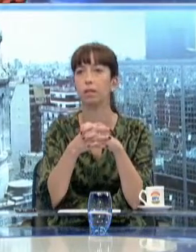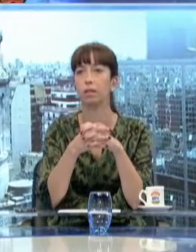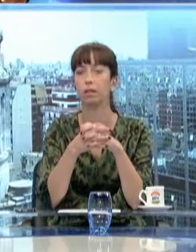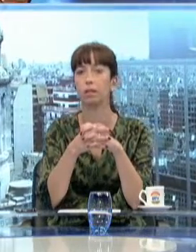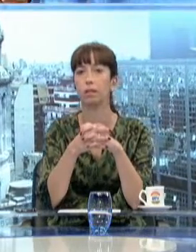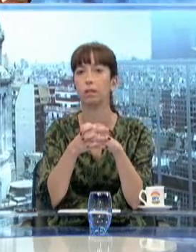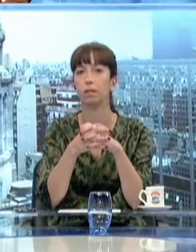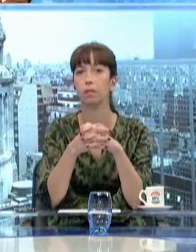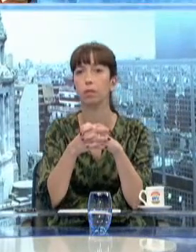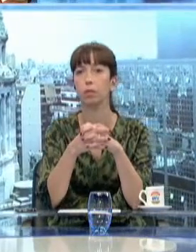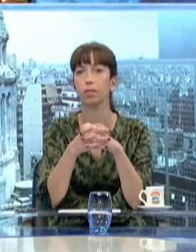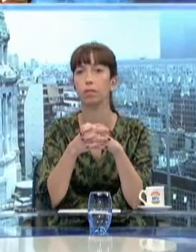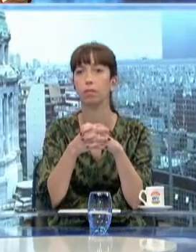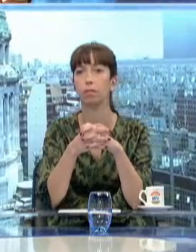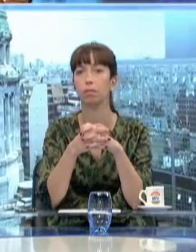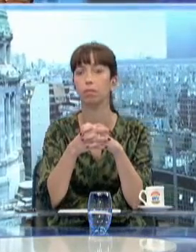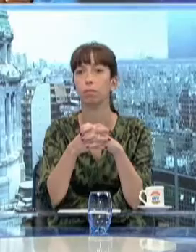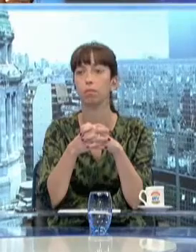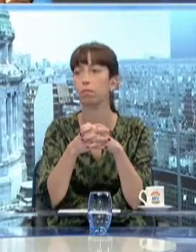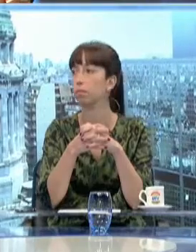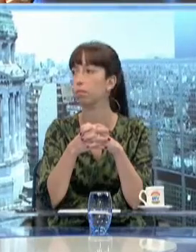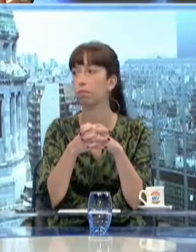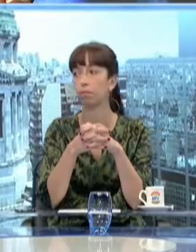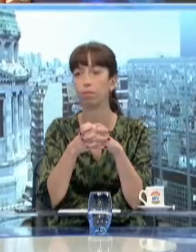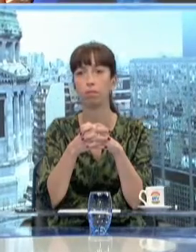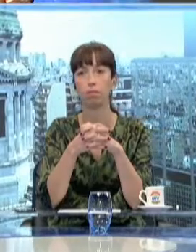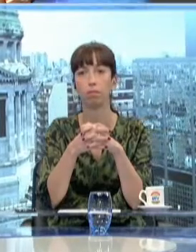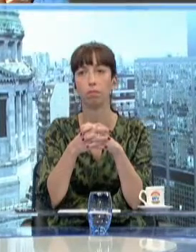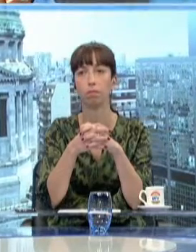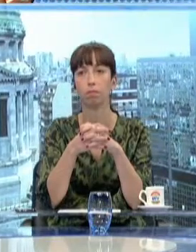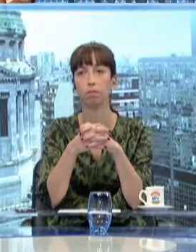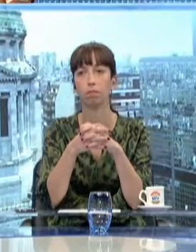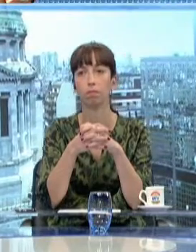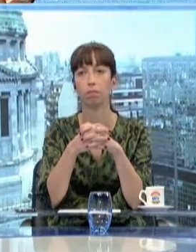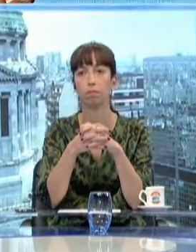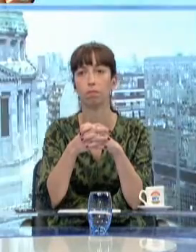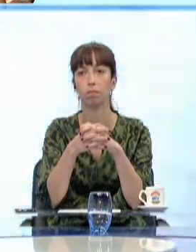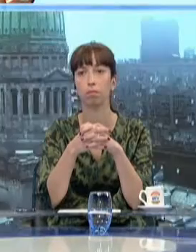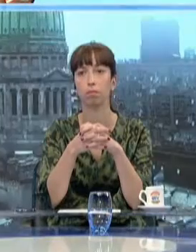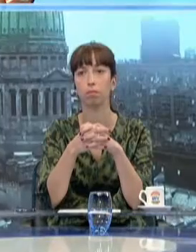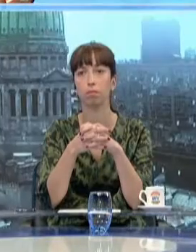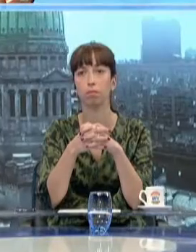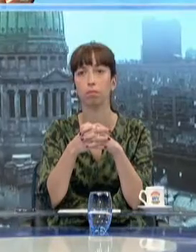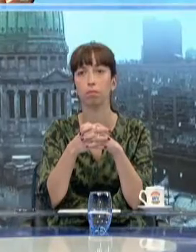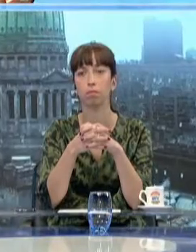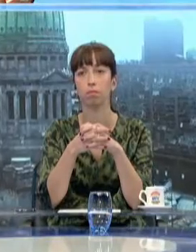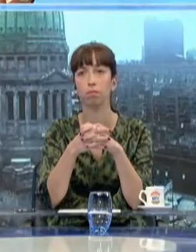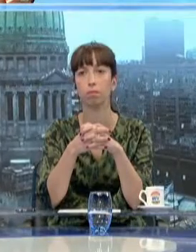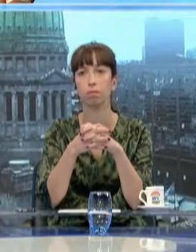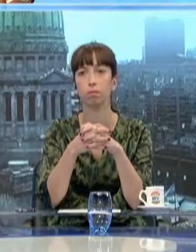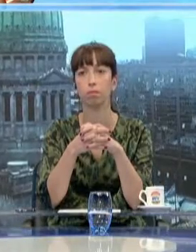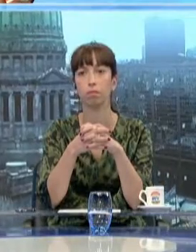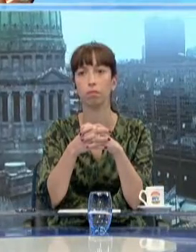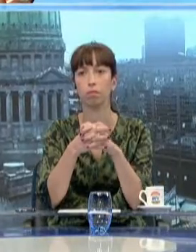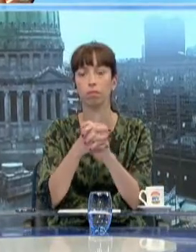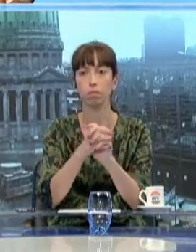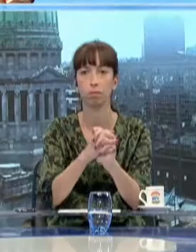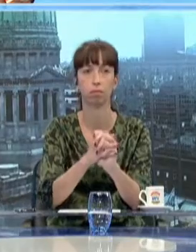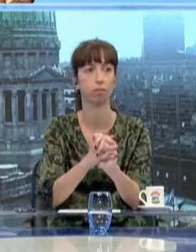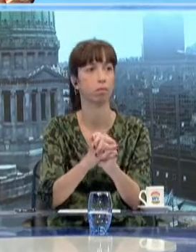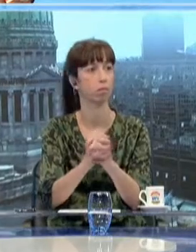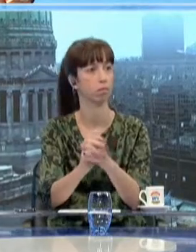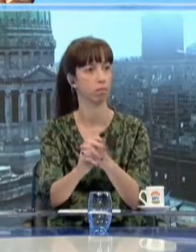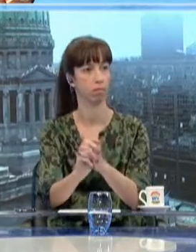materia del subsidio al transporte pasa lo mismo. Va en su mayor parte al AMBA, capital y